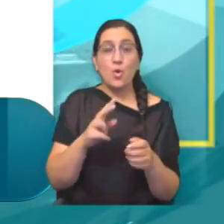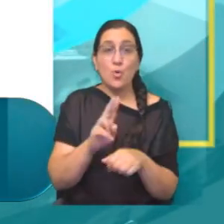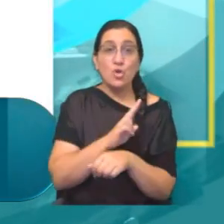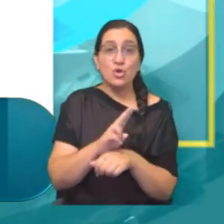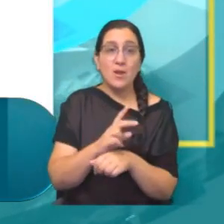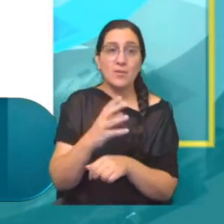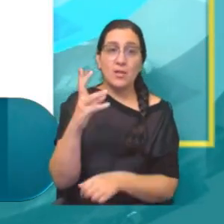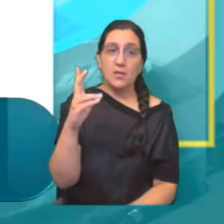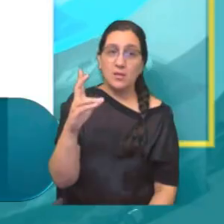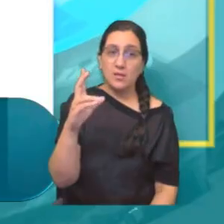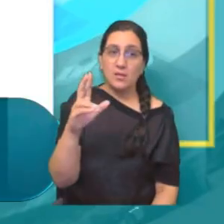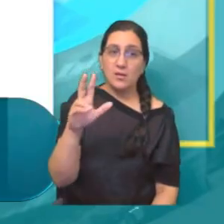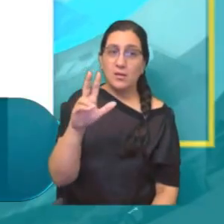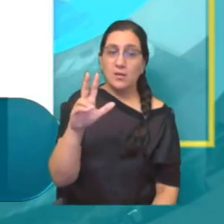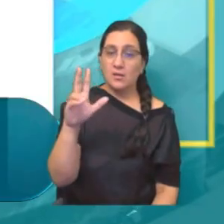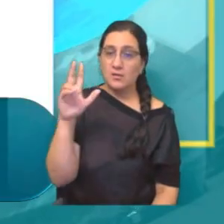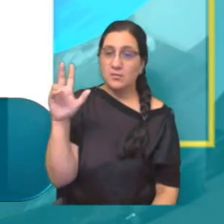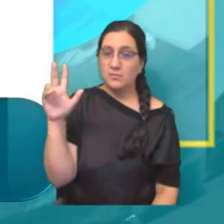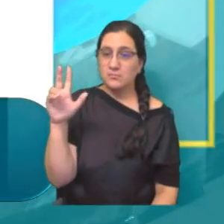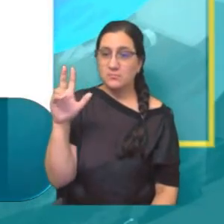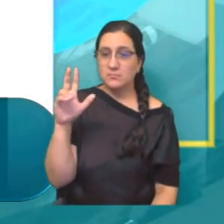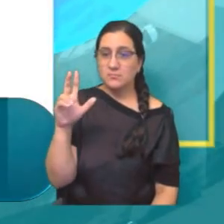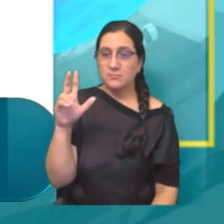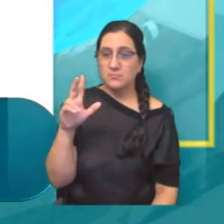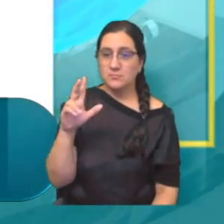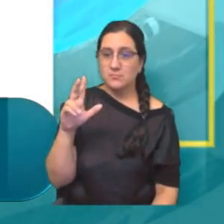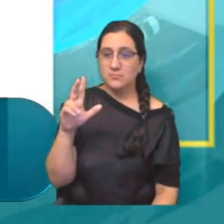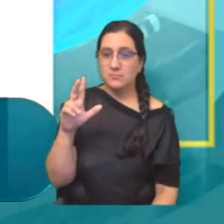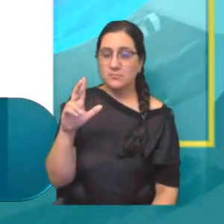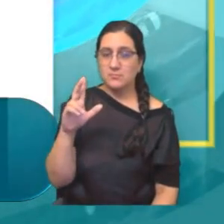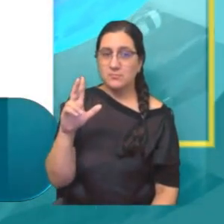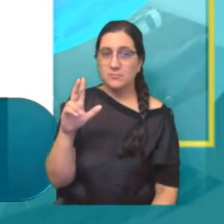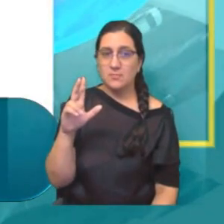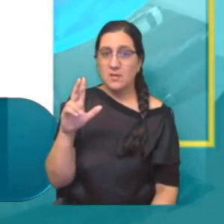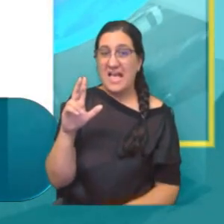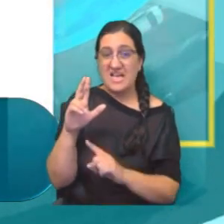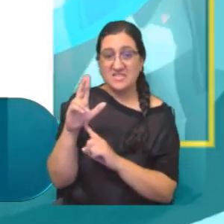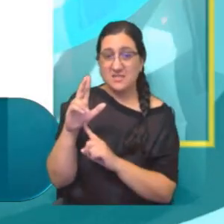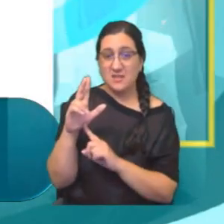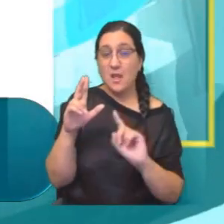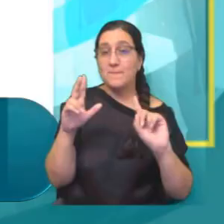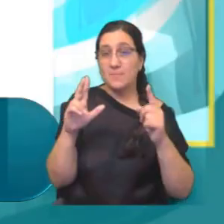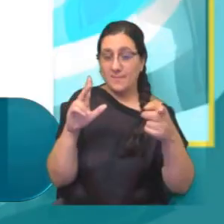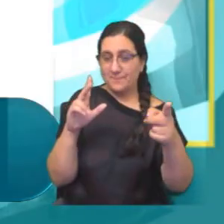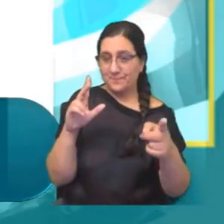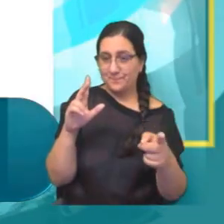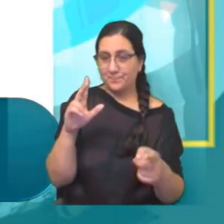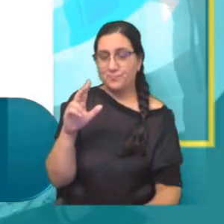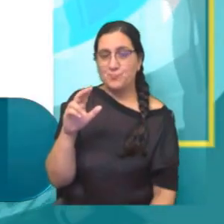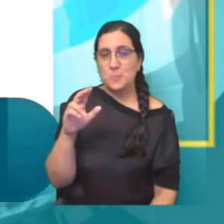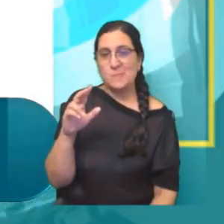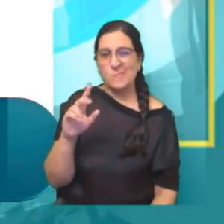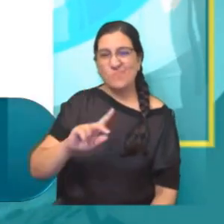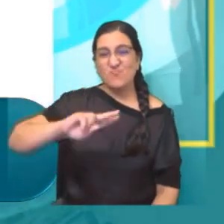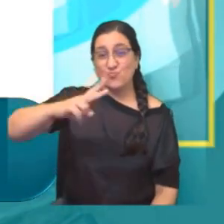le queda así, y se denomina eso por lesión nerviosa mano en garra. Así, mirá, esto. Bien. Esto, ¿sí? Bien. Después, la otra,